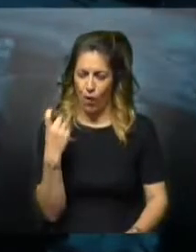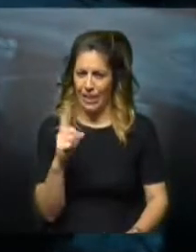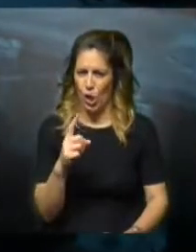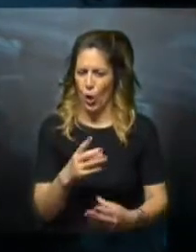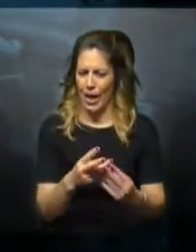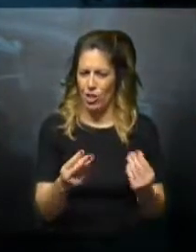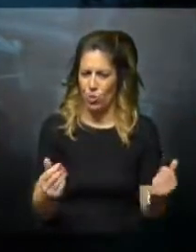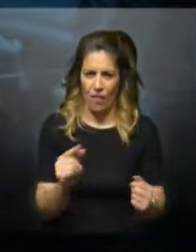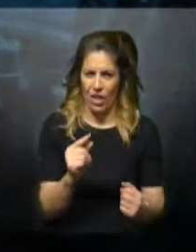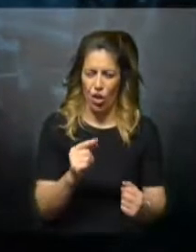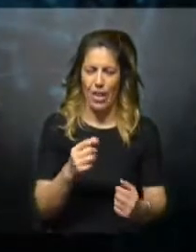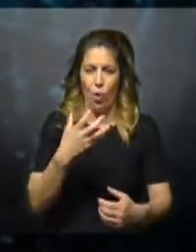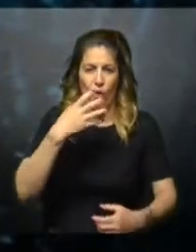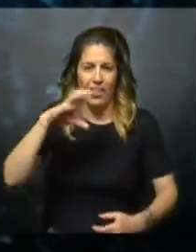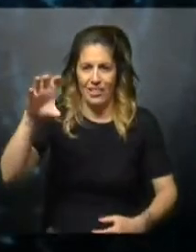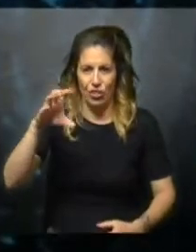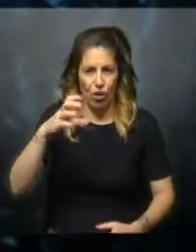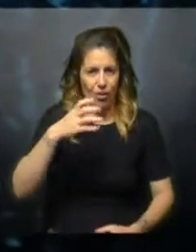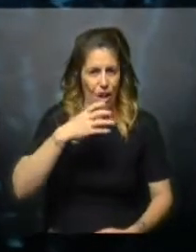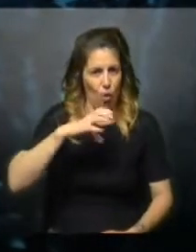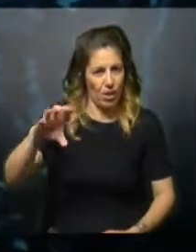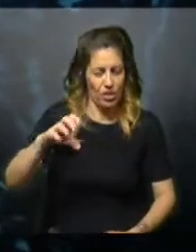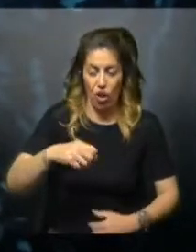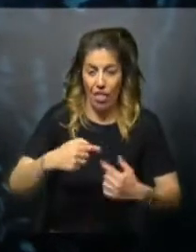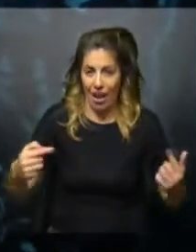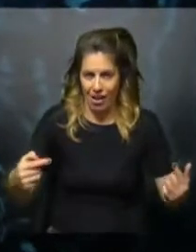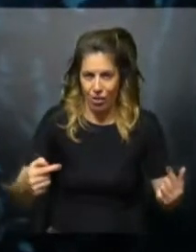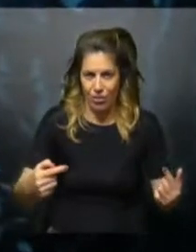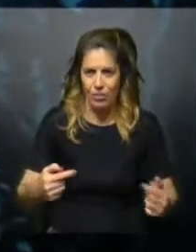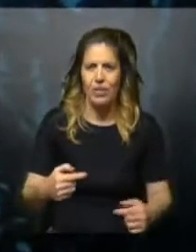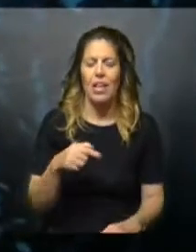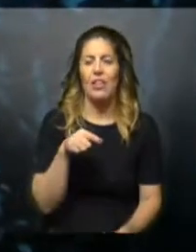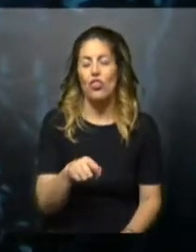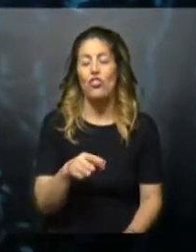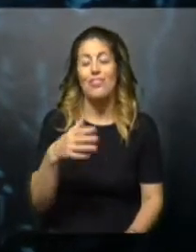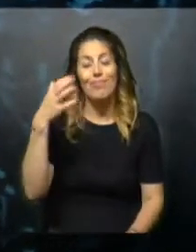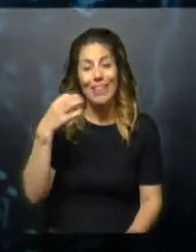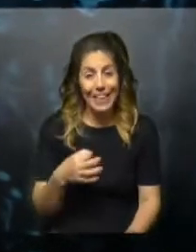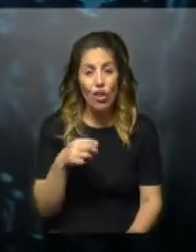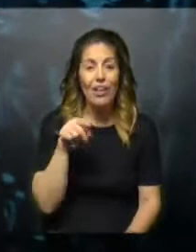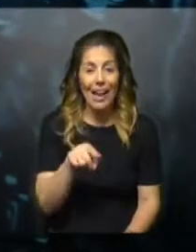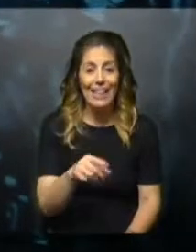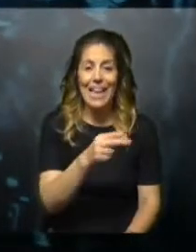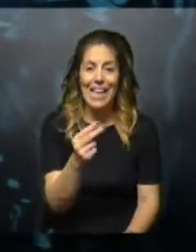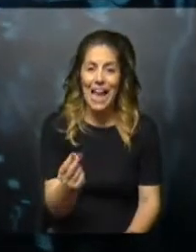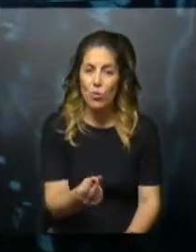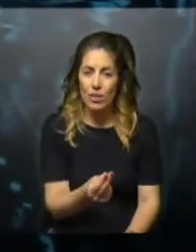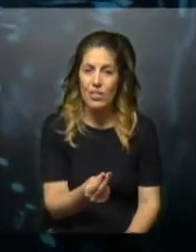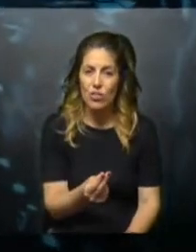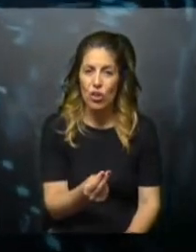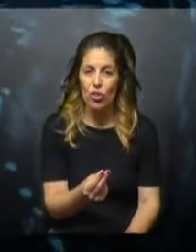era un grito de bueno de algo no Entonces me parece que también la Ilustración editorial